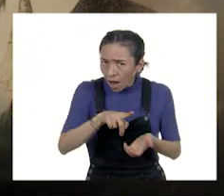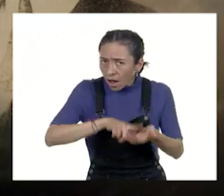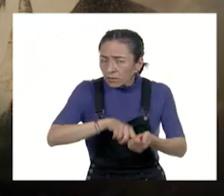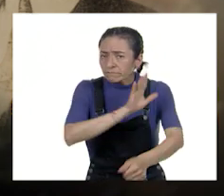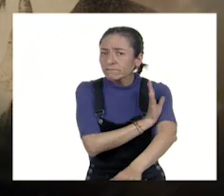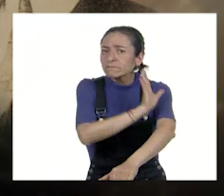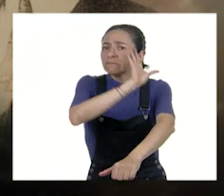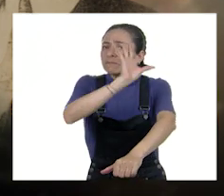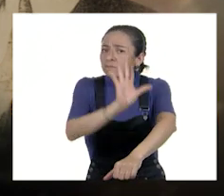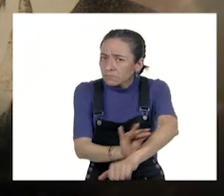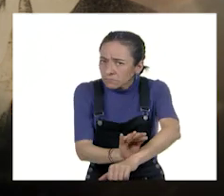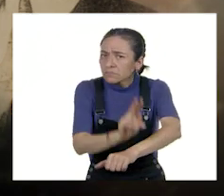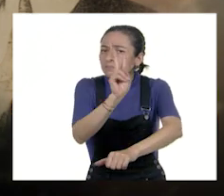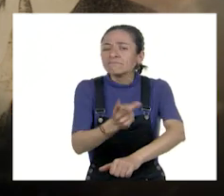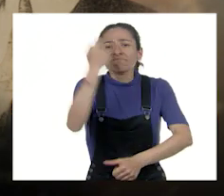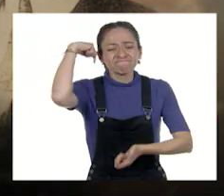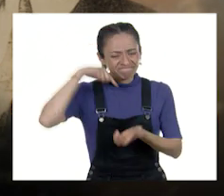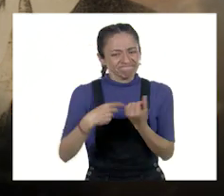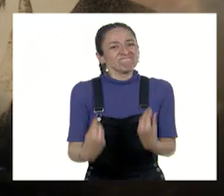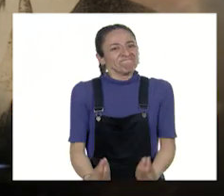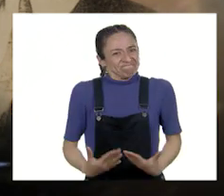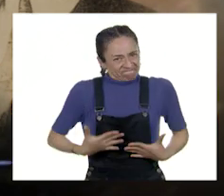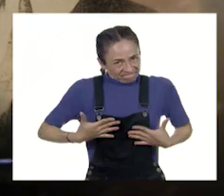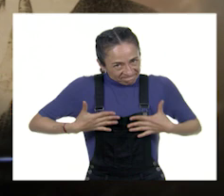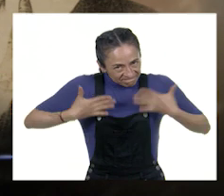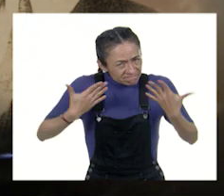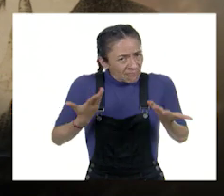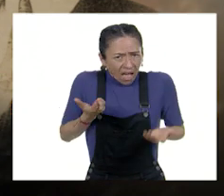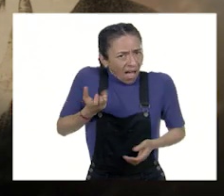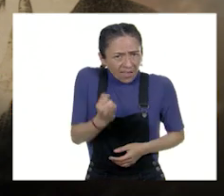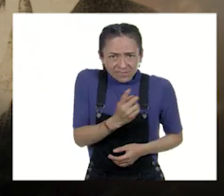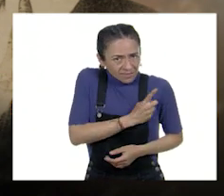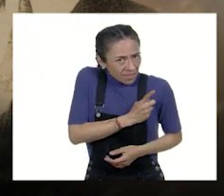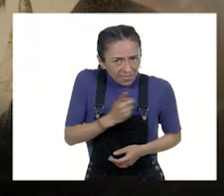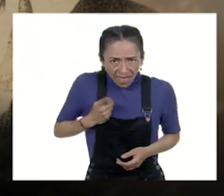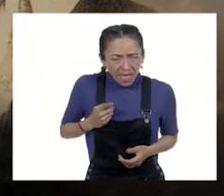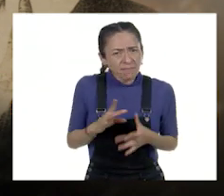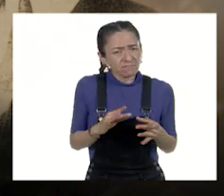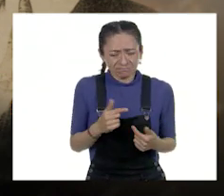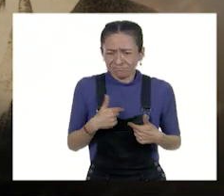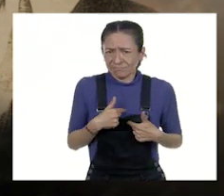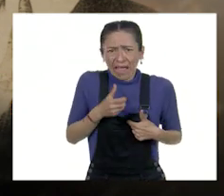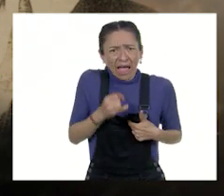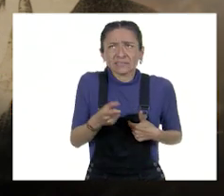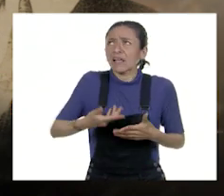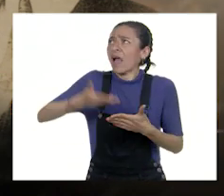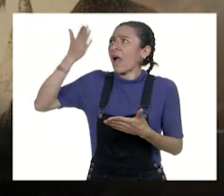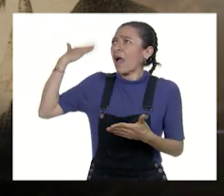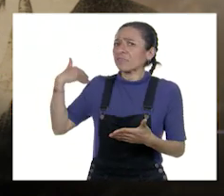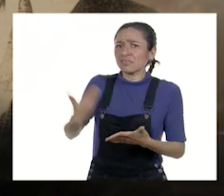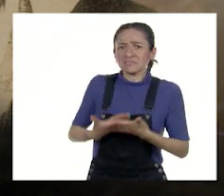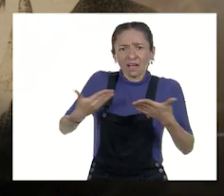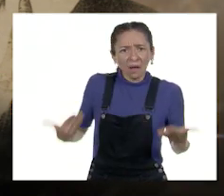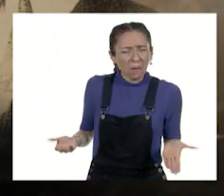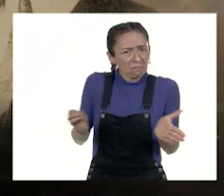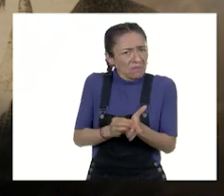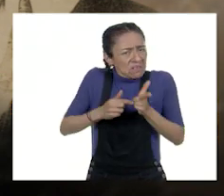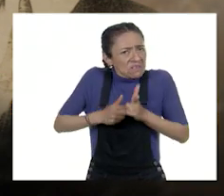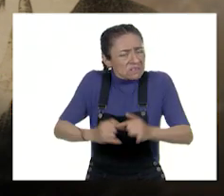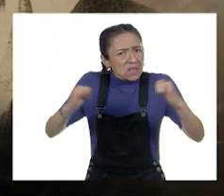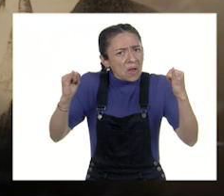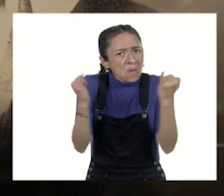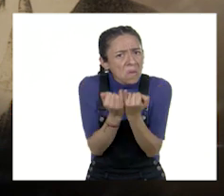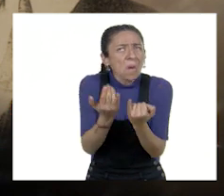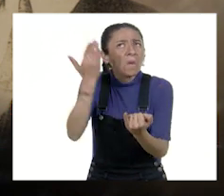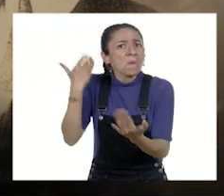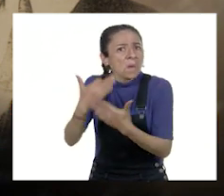de entusiasmo, como es, como tiene que ser y como ha sido siempre a través del tiempo y del espacio.